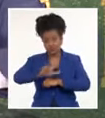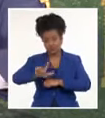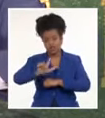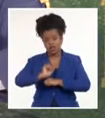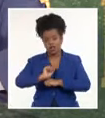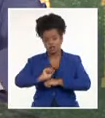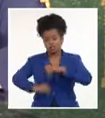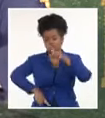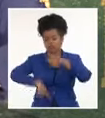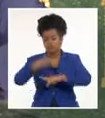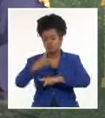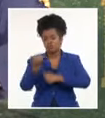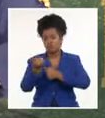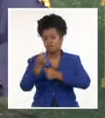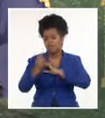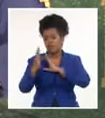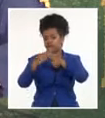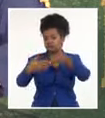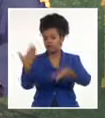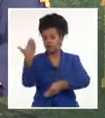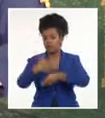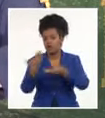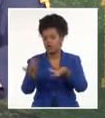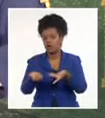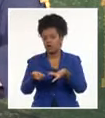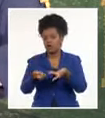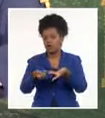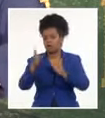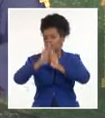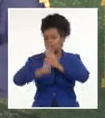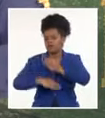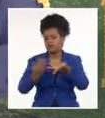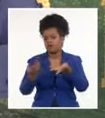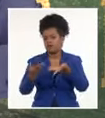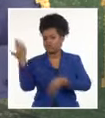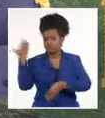atacando y desintegrando cualquier tipo de asociación, como sindicatos, como